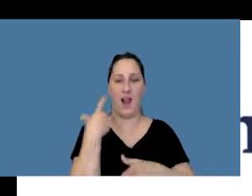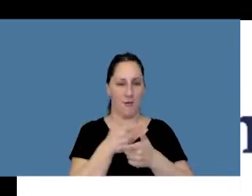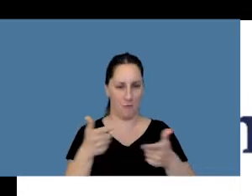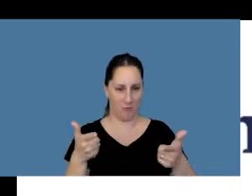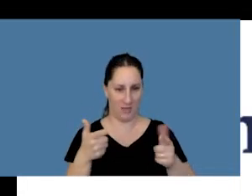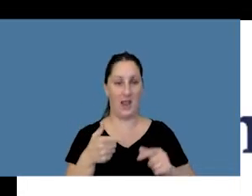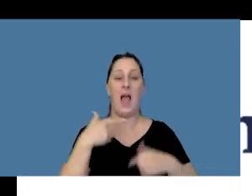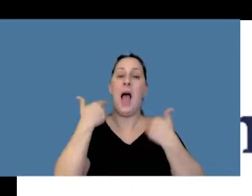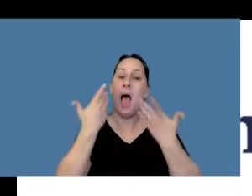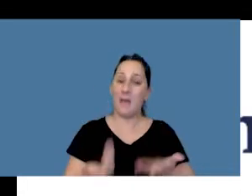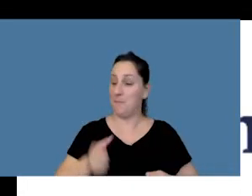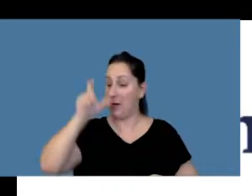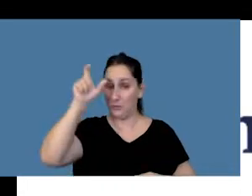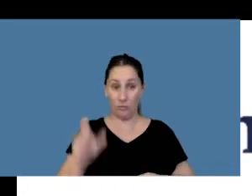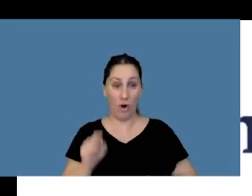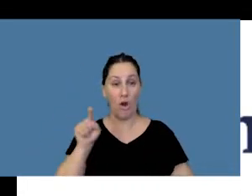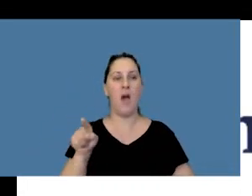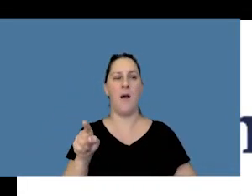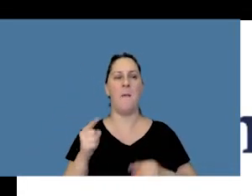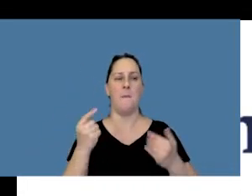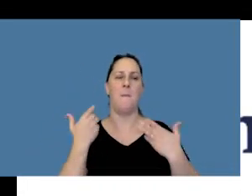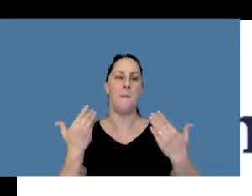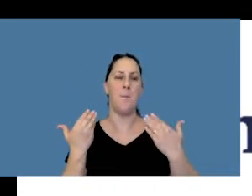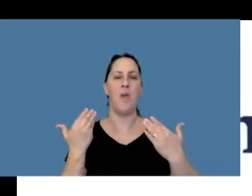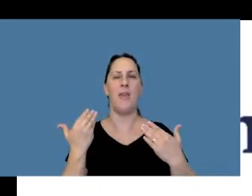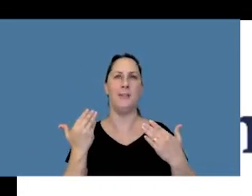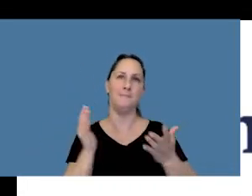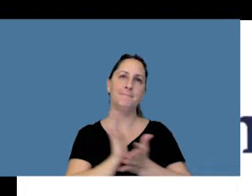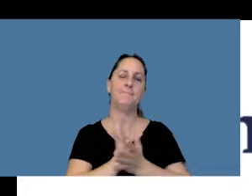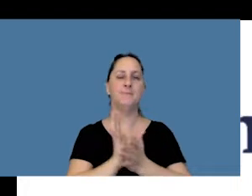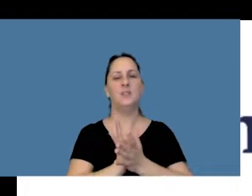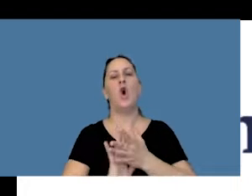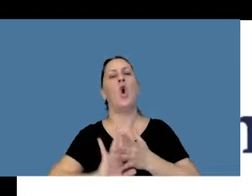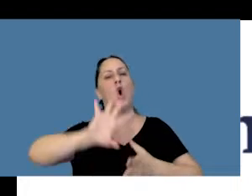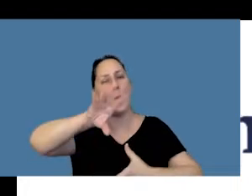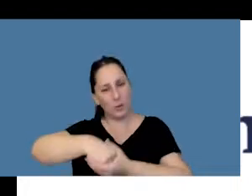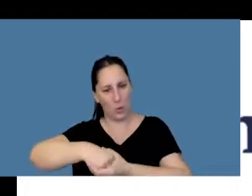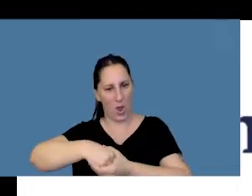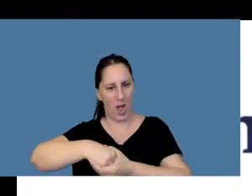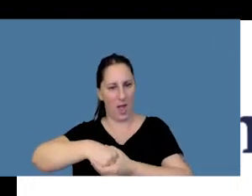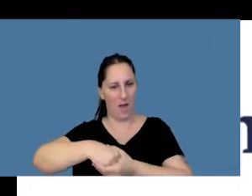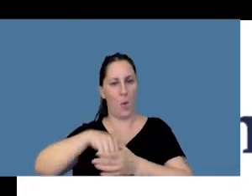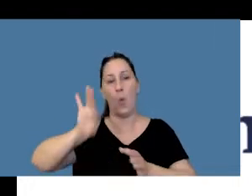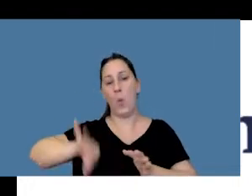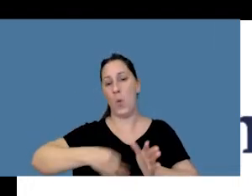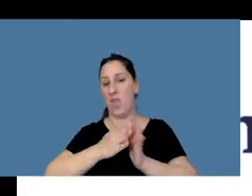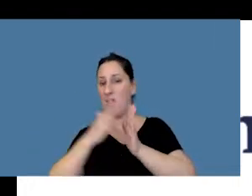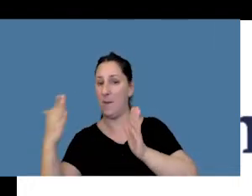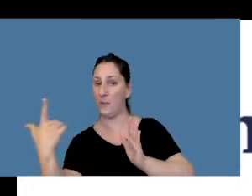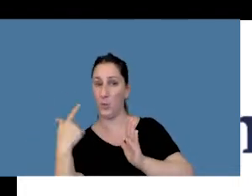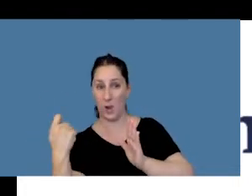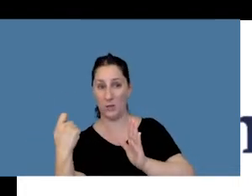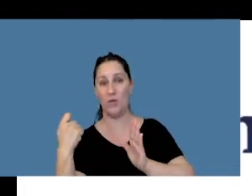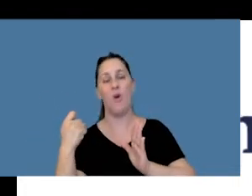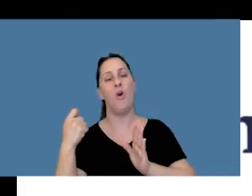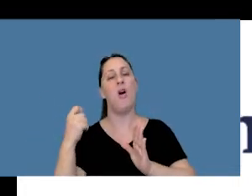además el contribuyente va a tener una cobertura al final de su vida laboral en